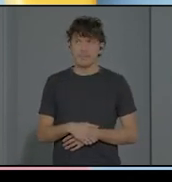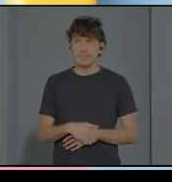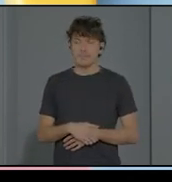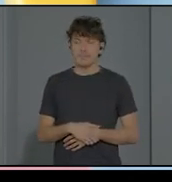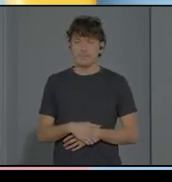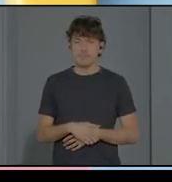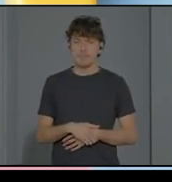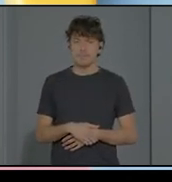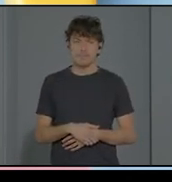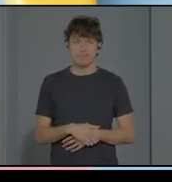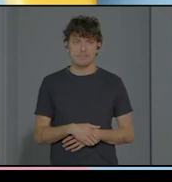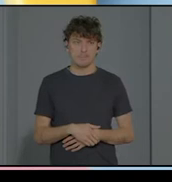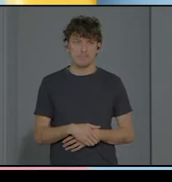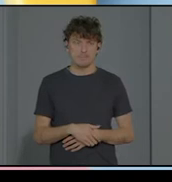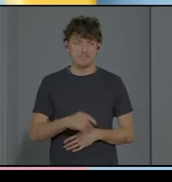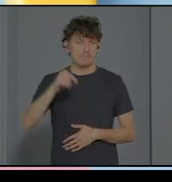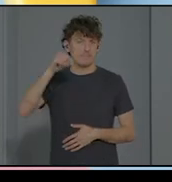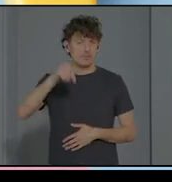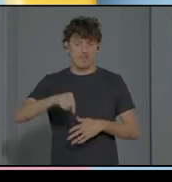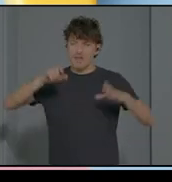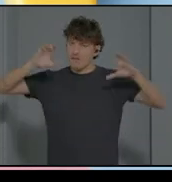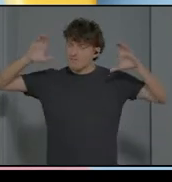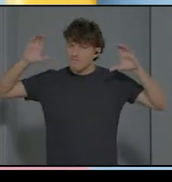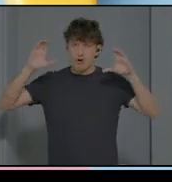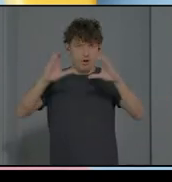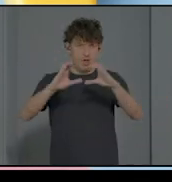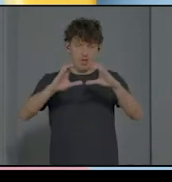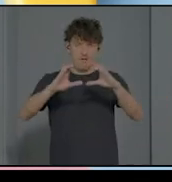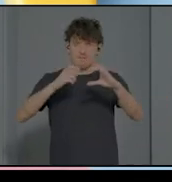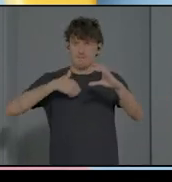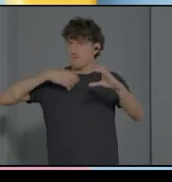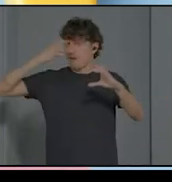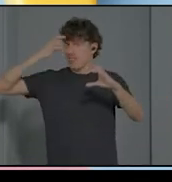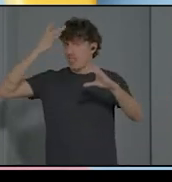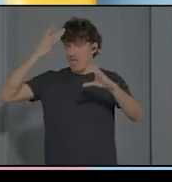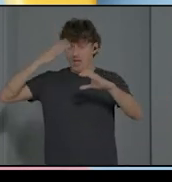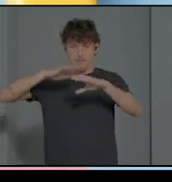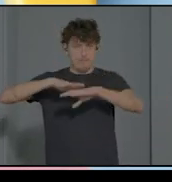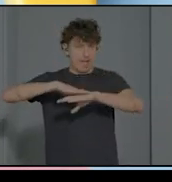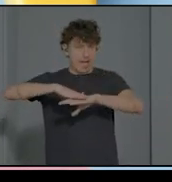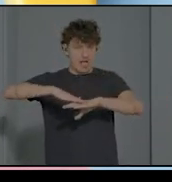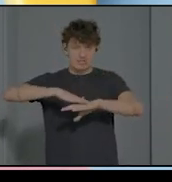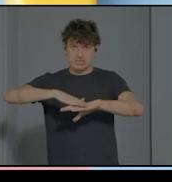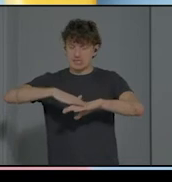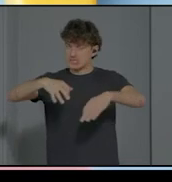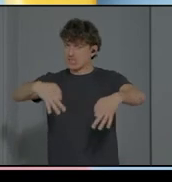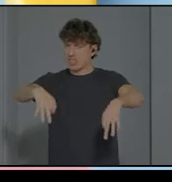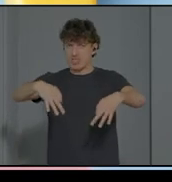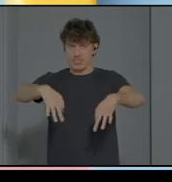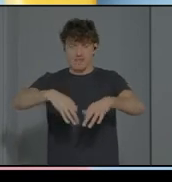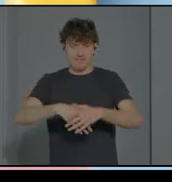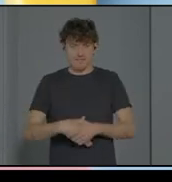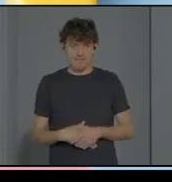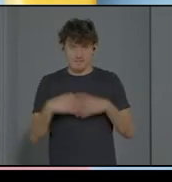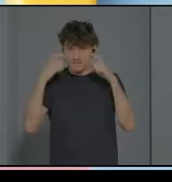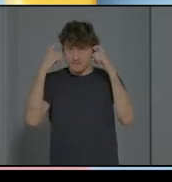enfoque tengo una idea muy sencilla, muy básica. Intento simplificar porque si no sería más un problema